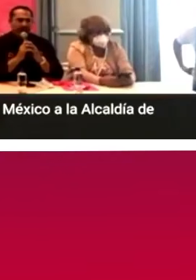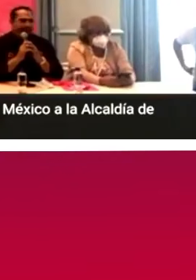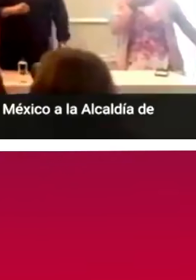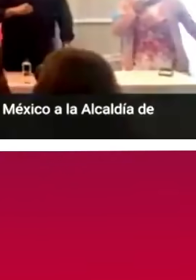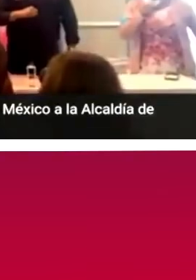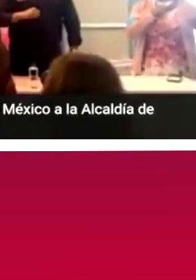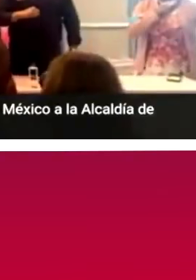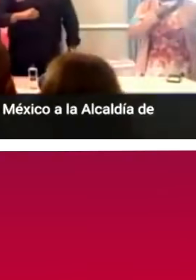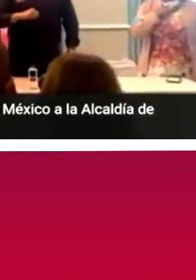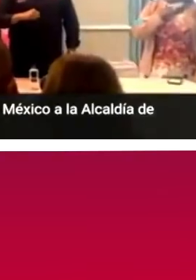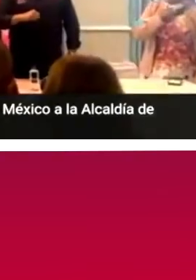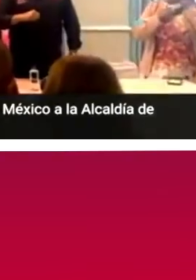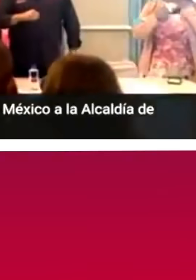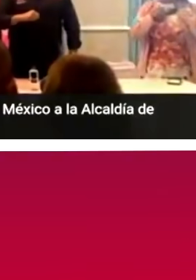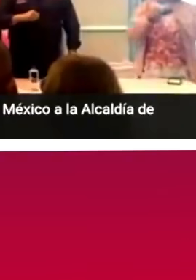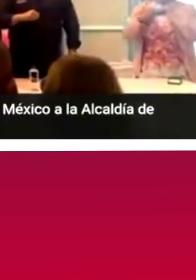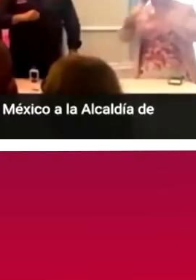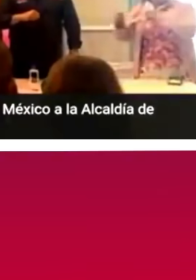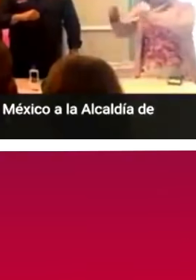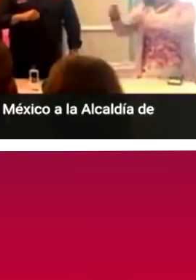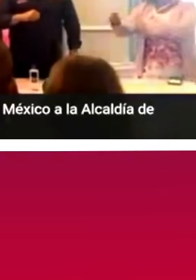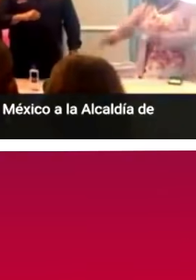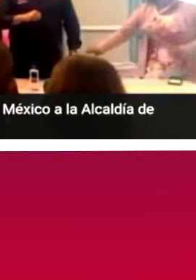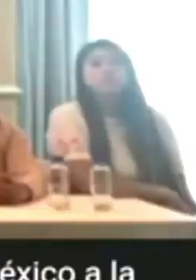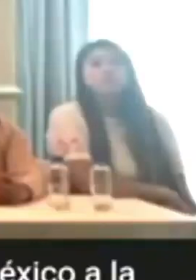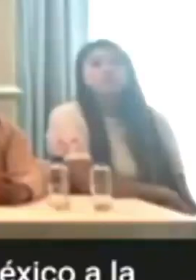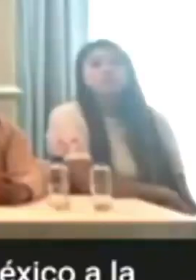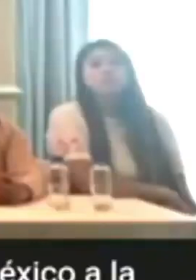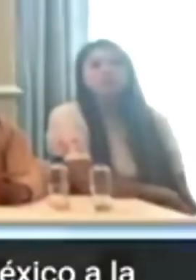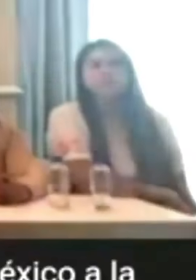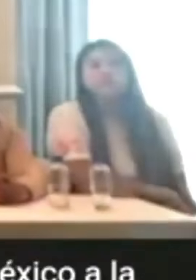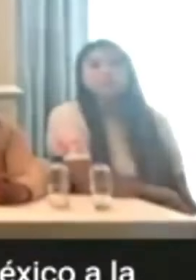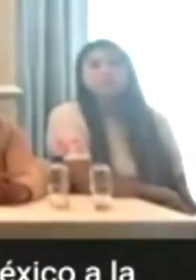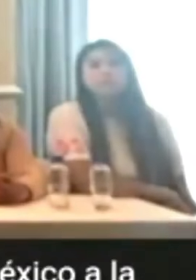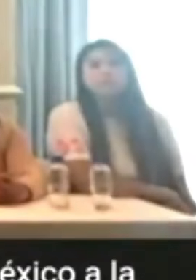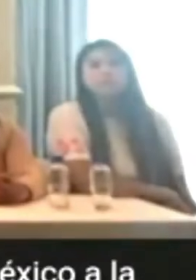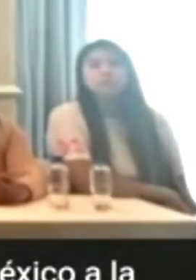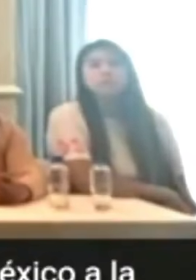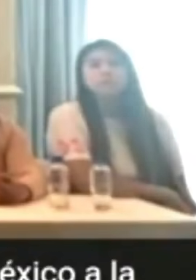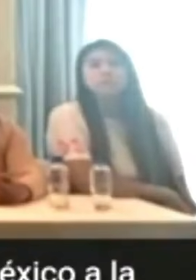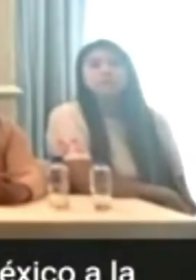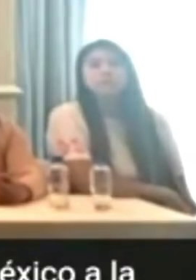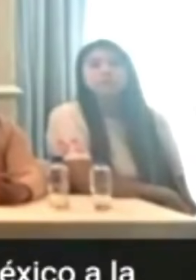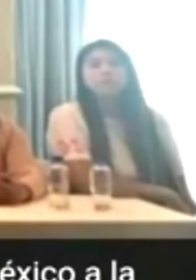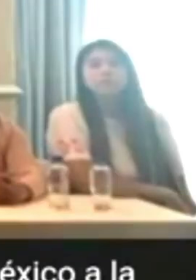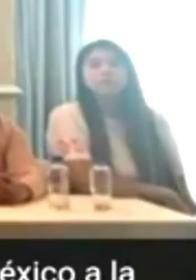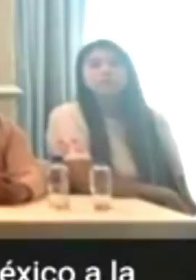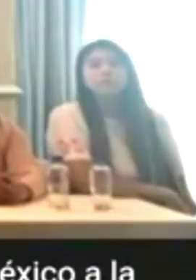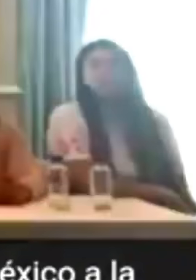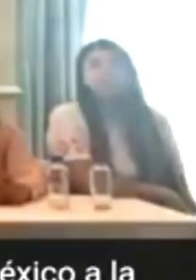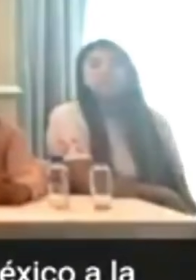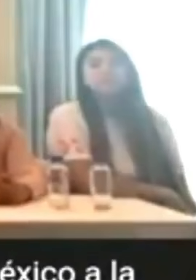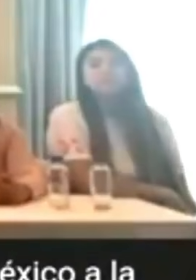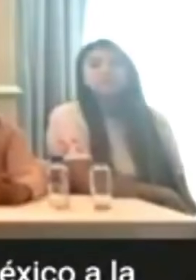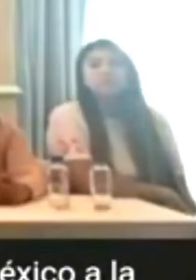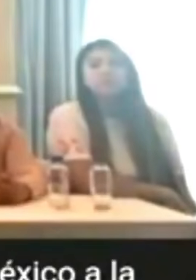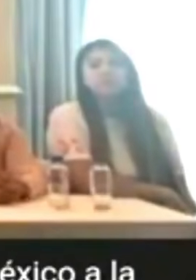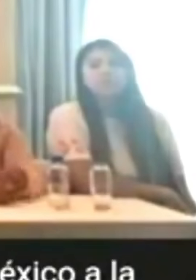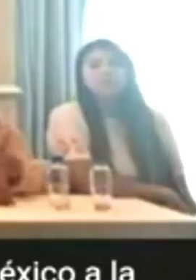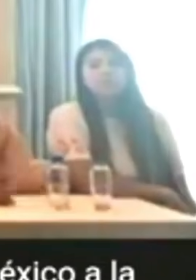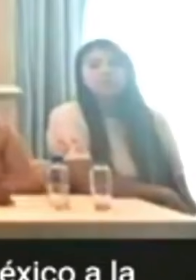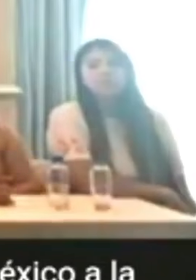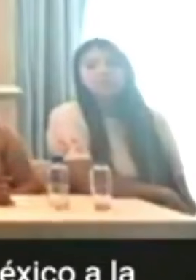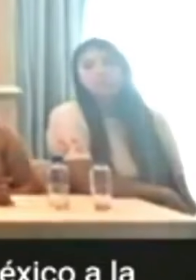por iztapalapa en busca del hueso perdido la gente está muy normal los agentes han me molesta